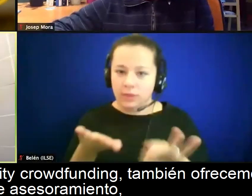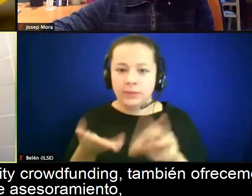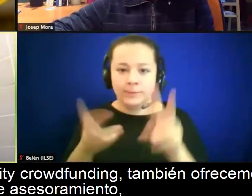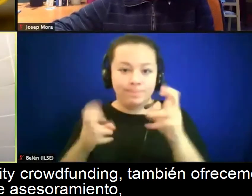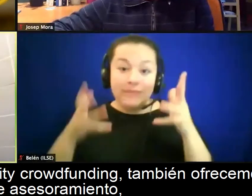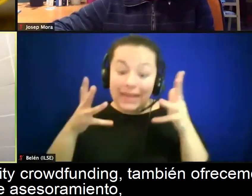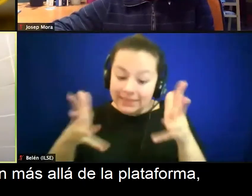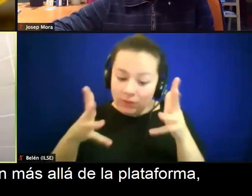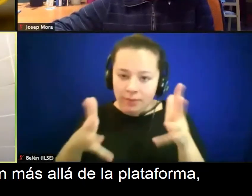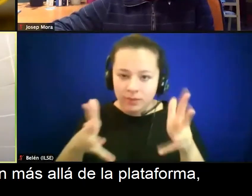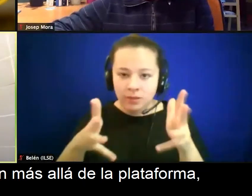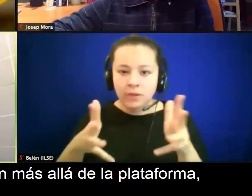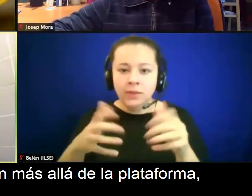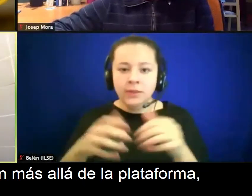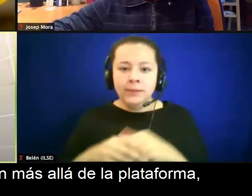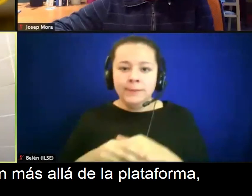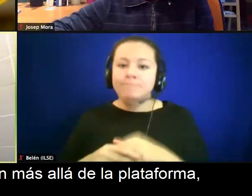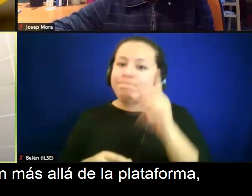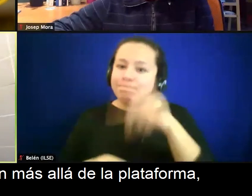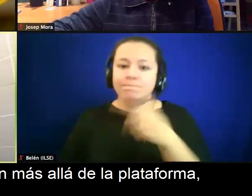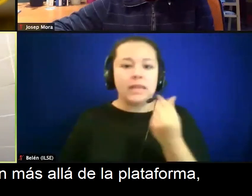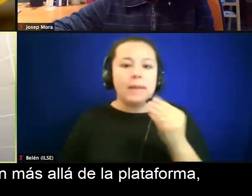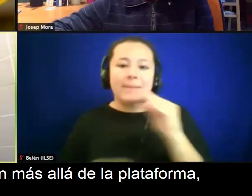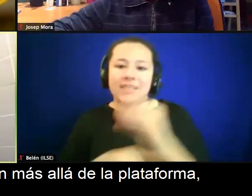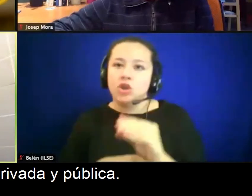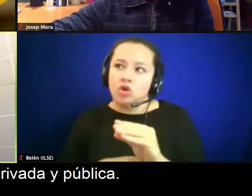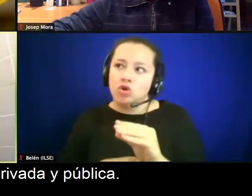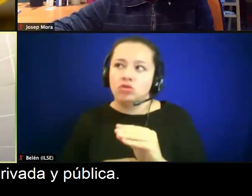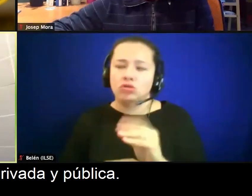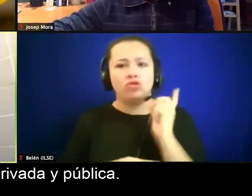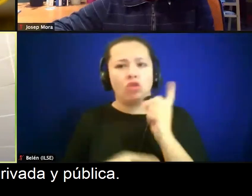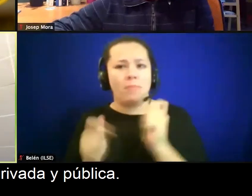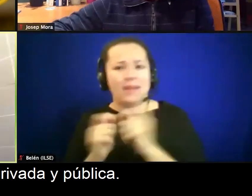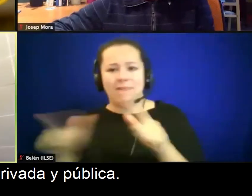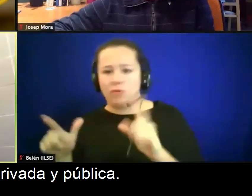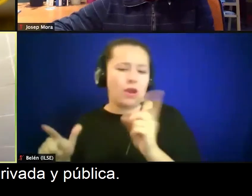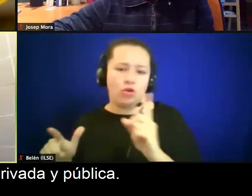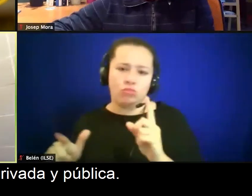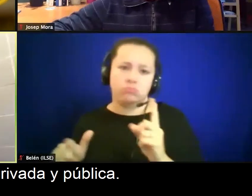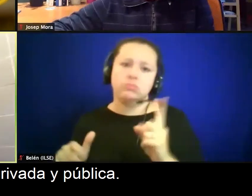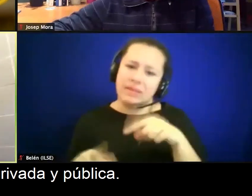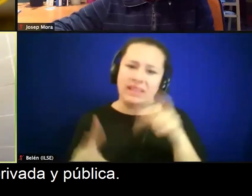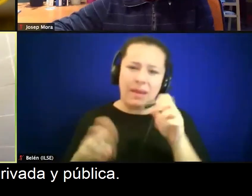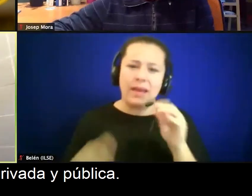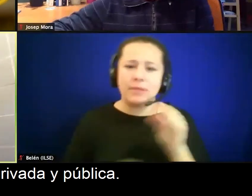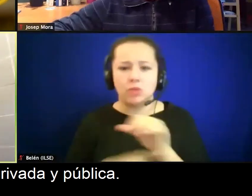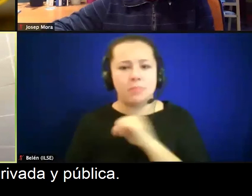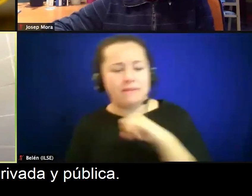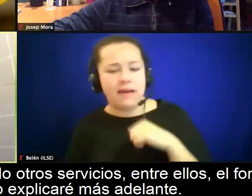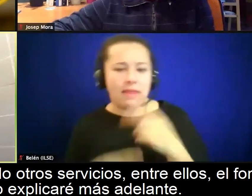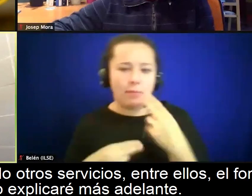asesoramiento, de rondas de inversión más allá de la plataforma, inversión privada y pública. Y también